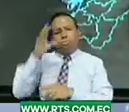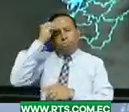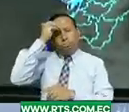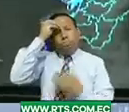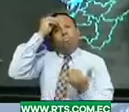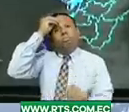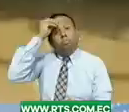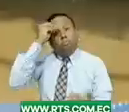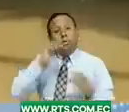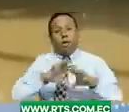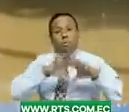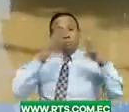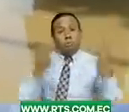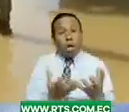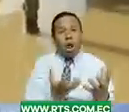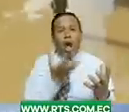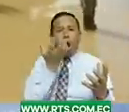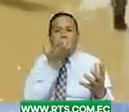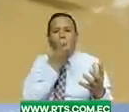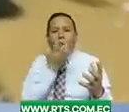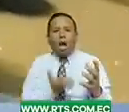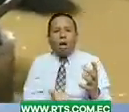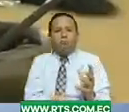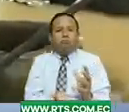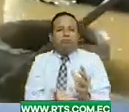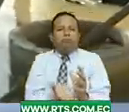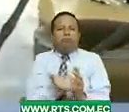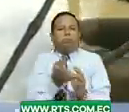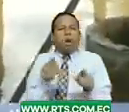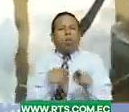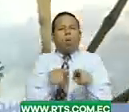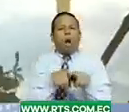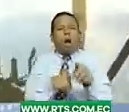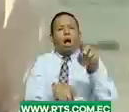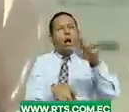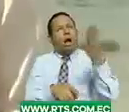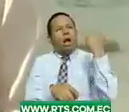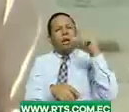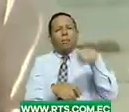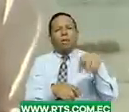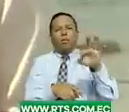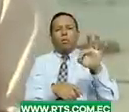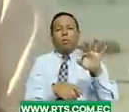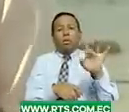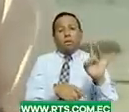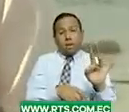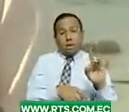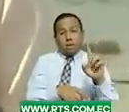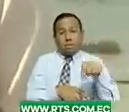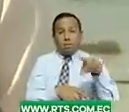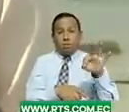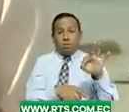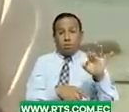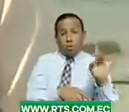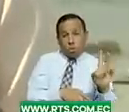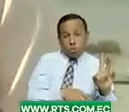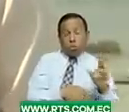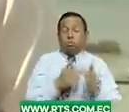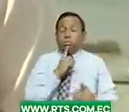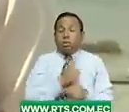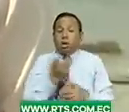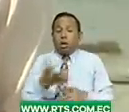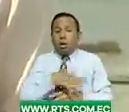97-98. Los pescadores artesanales en la provincia de Santa Elena están preocupados porque, a más de los posibles efectos del fenómeno del